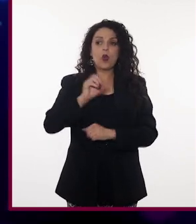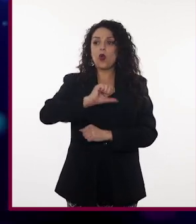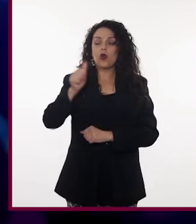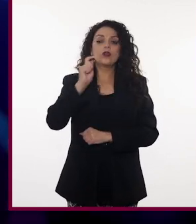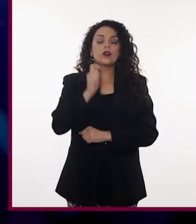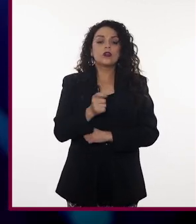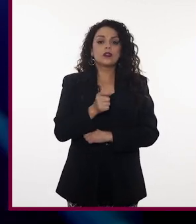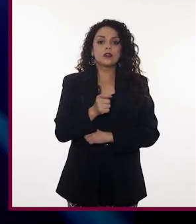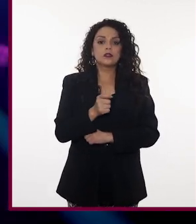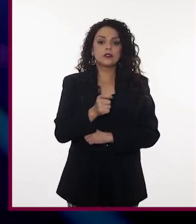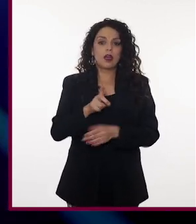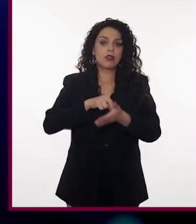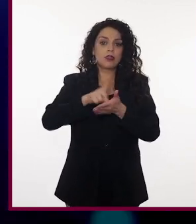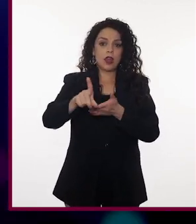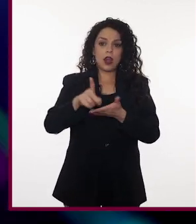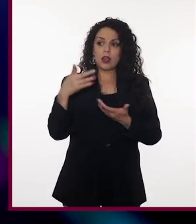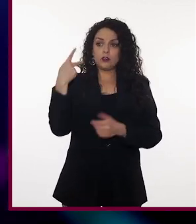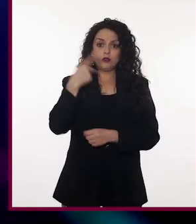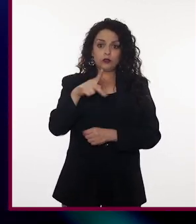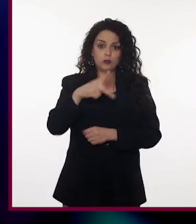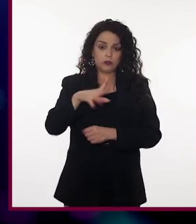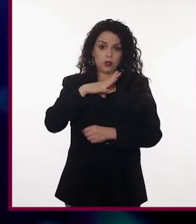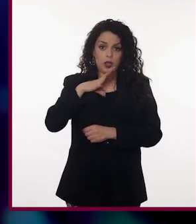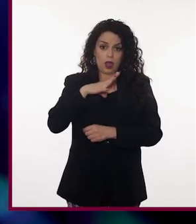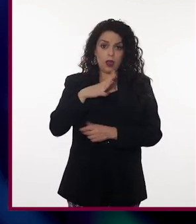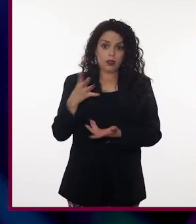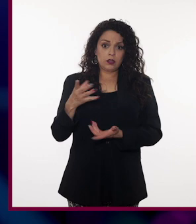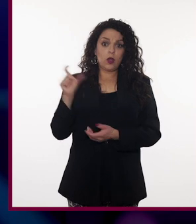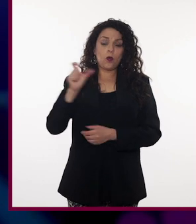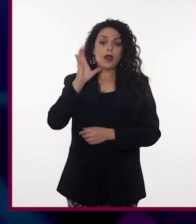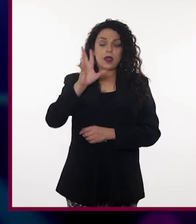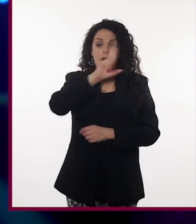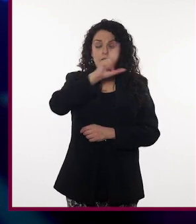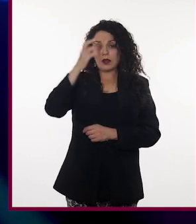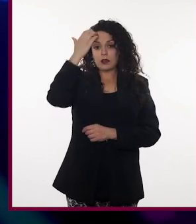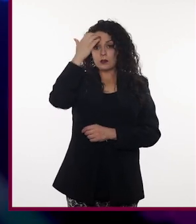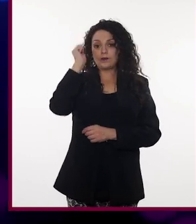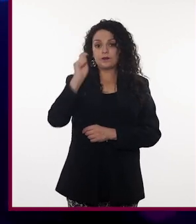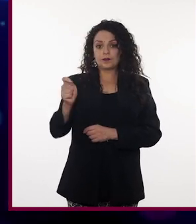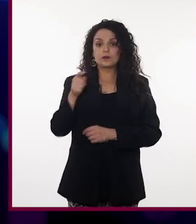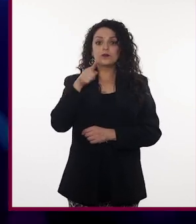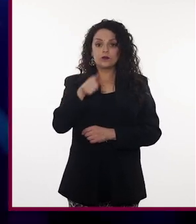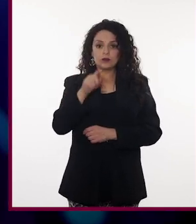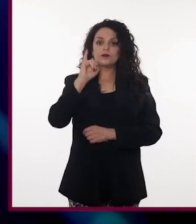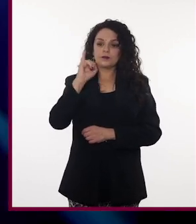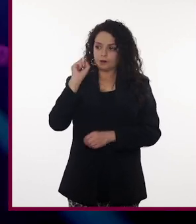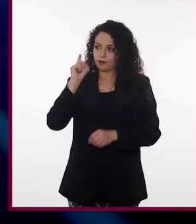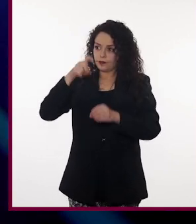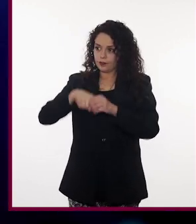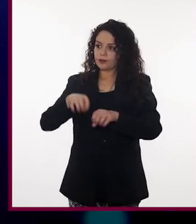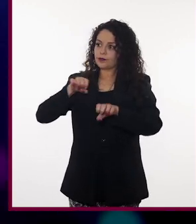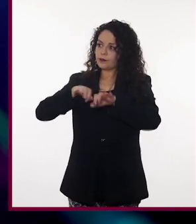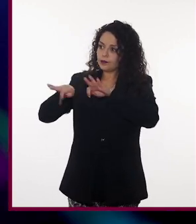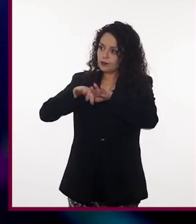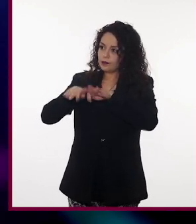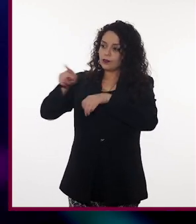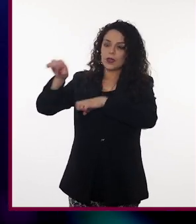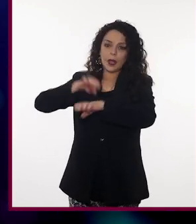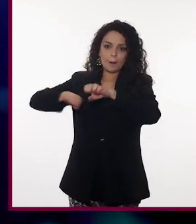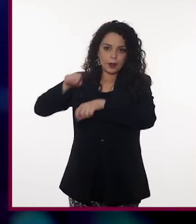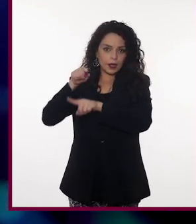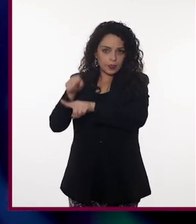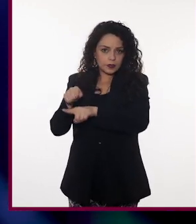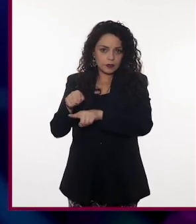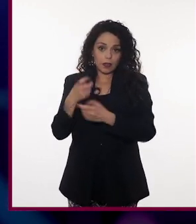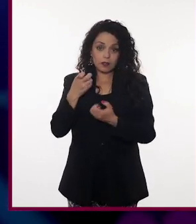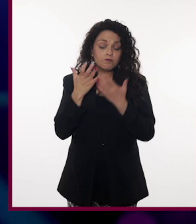conjunto de derechos a los que accedes una vez que se te reconoce que eres empleado de una empresa, ¿no? Entonces todo